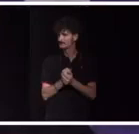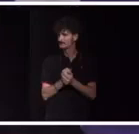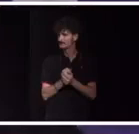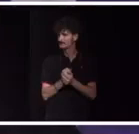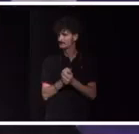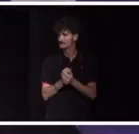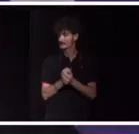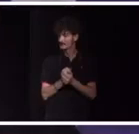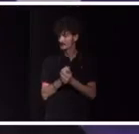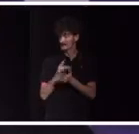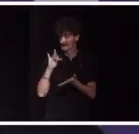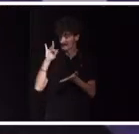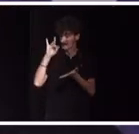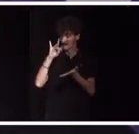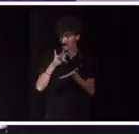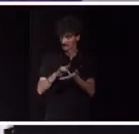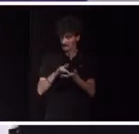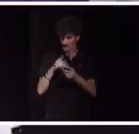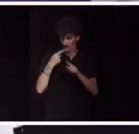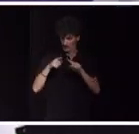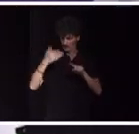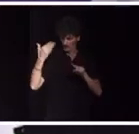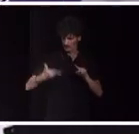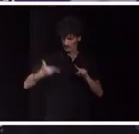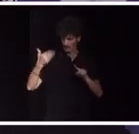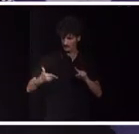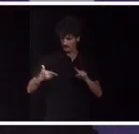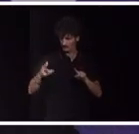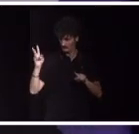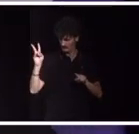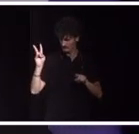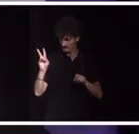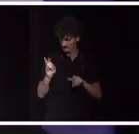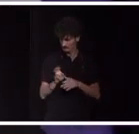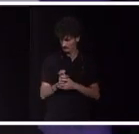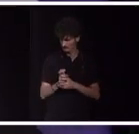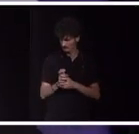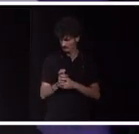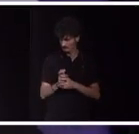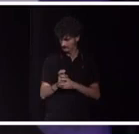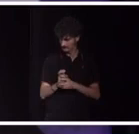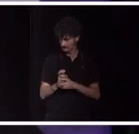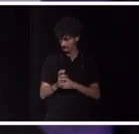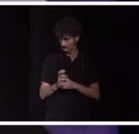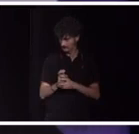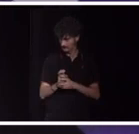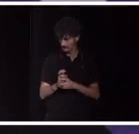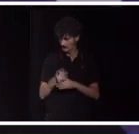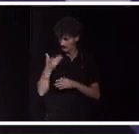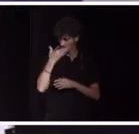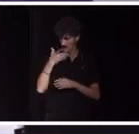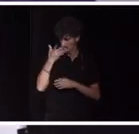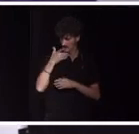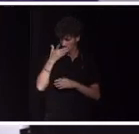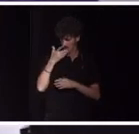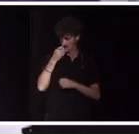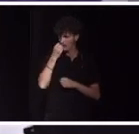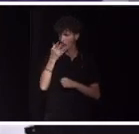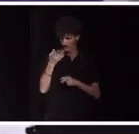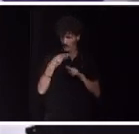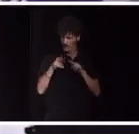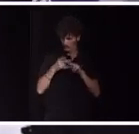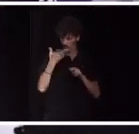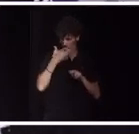Que cuando llegan los momentos decisivos, a ella le dijeron, vente a Harvard. Y yo conozco muchos cuadros políticos muy